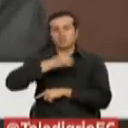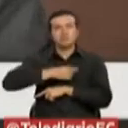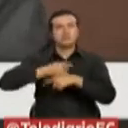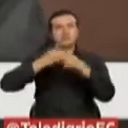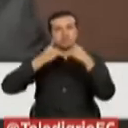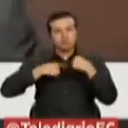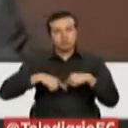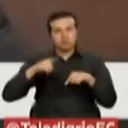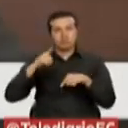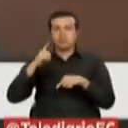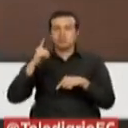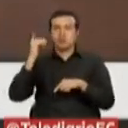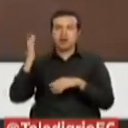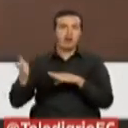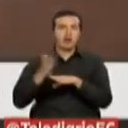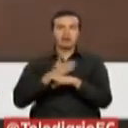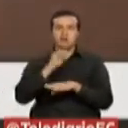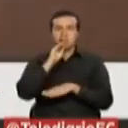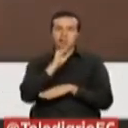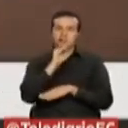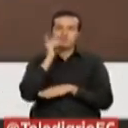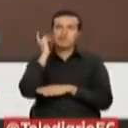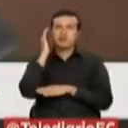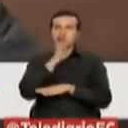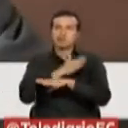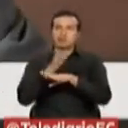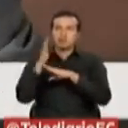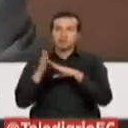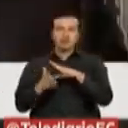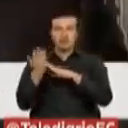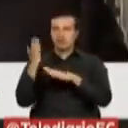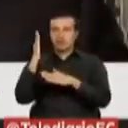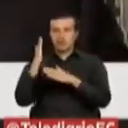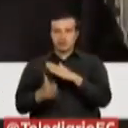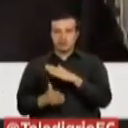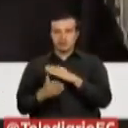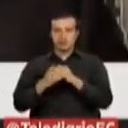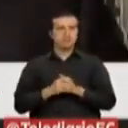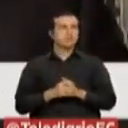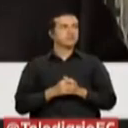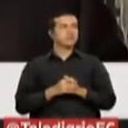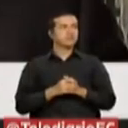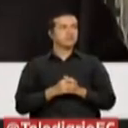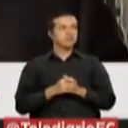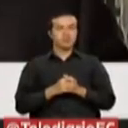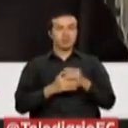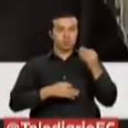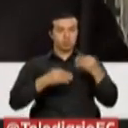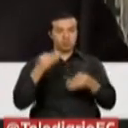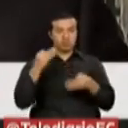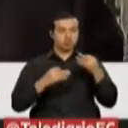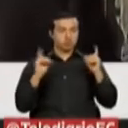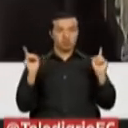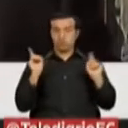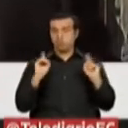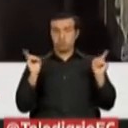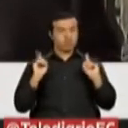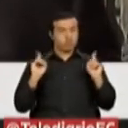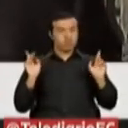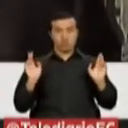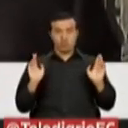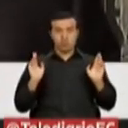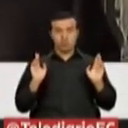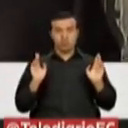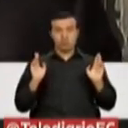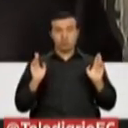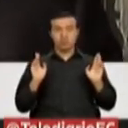declarar anticipadamente terminado el plazo para el cual fueron elegidos. Aclarando de que este no es un juicio, porque el hecho